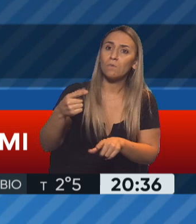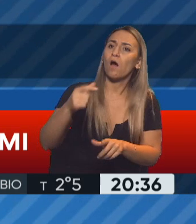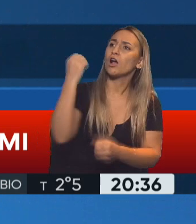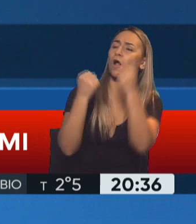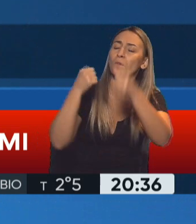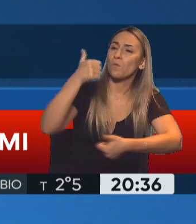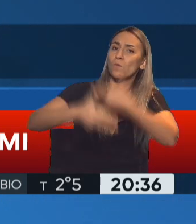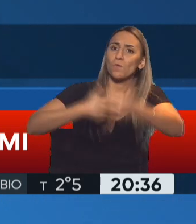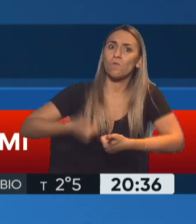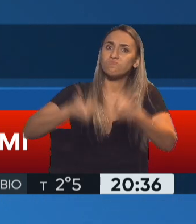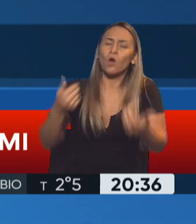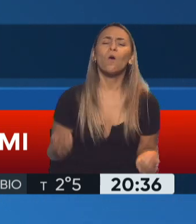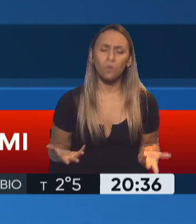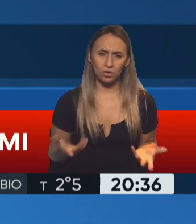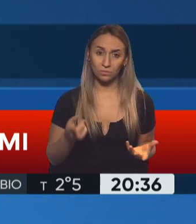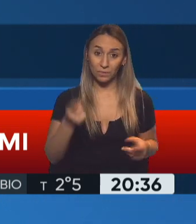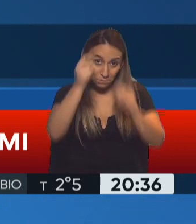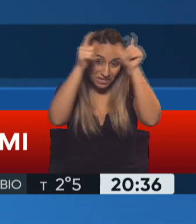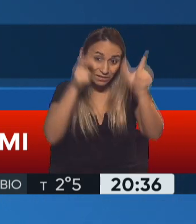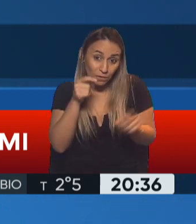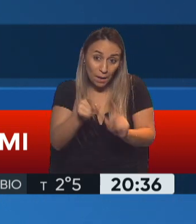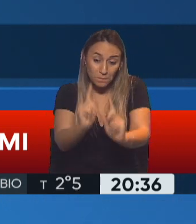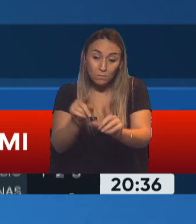estuviera dentro incluido dentro del presupuesto